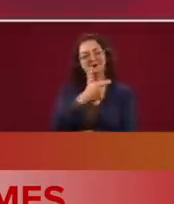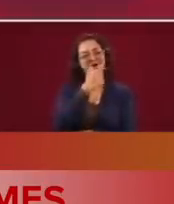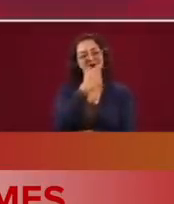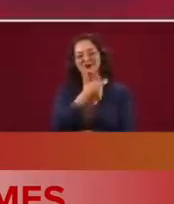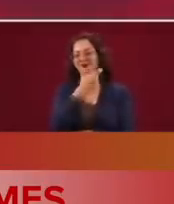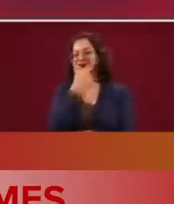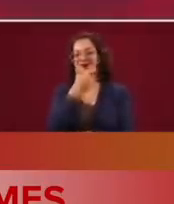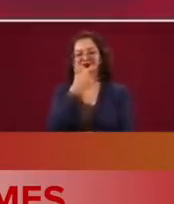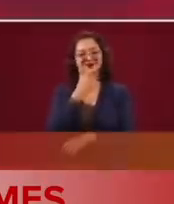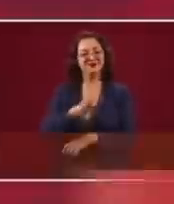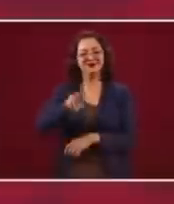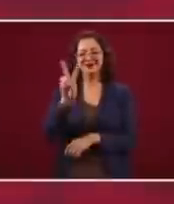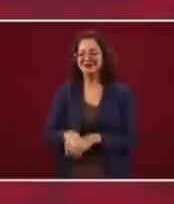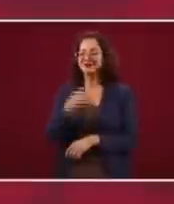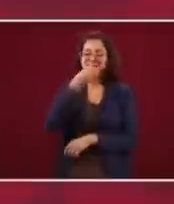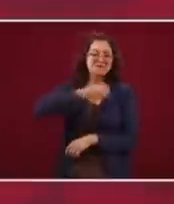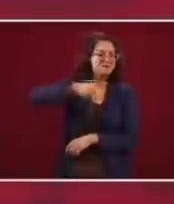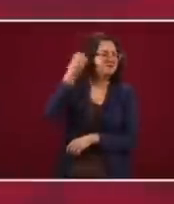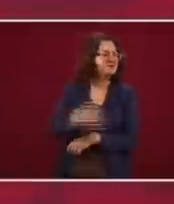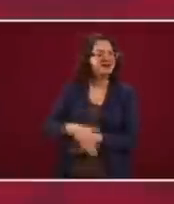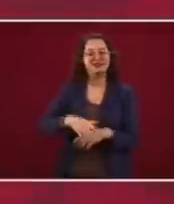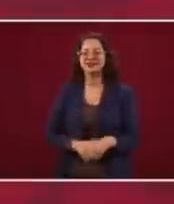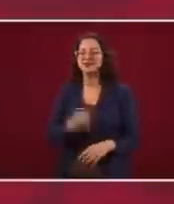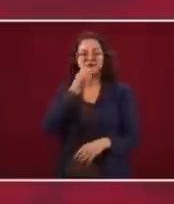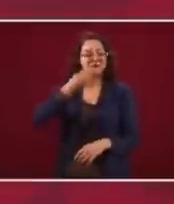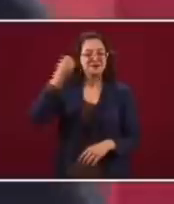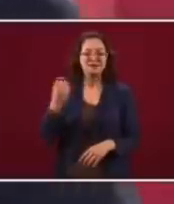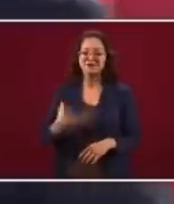que además, geniales, o sea,